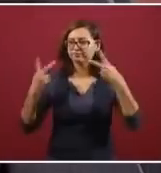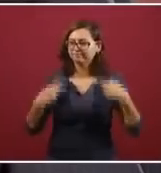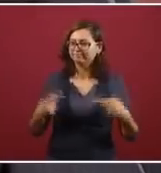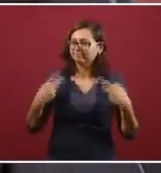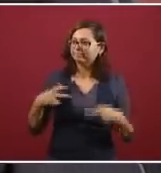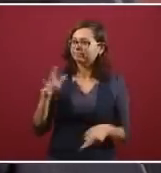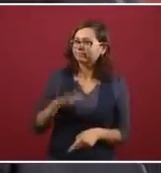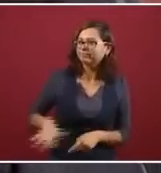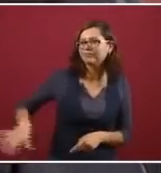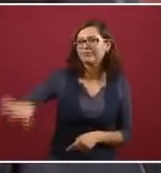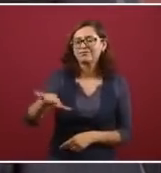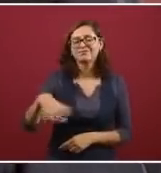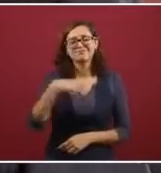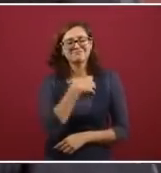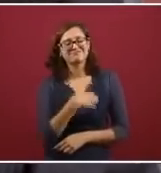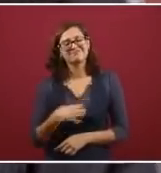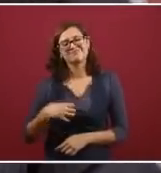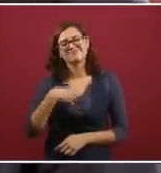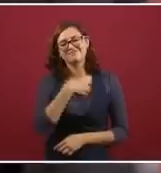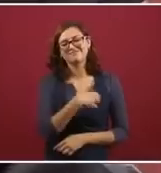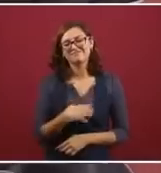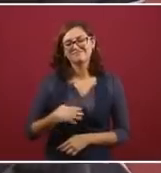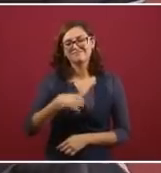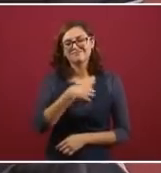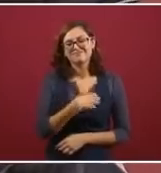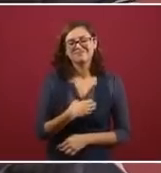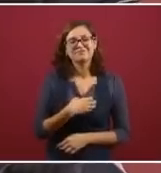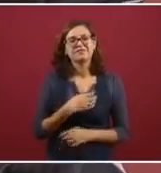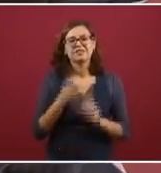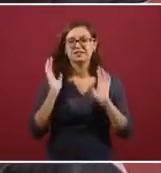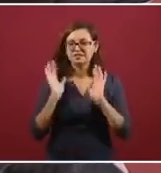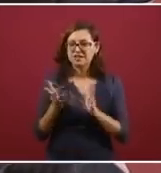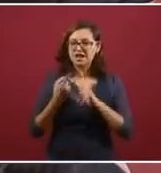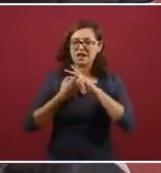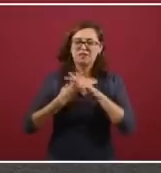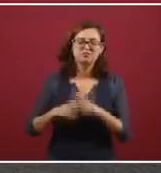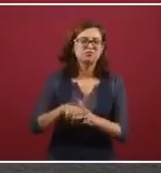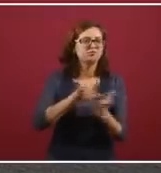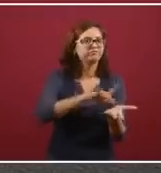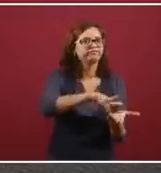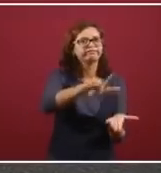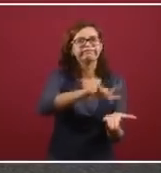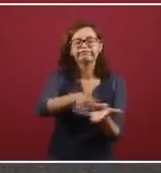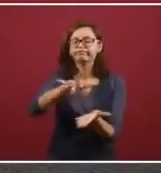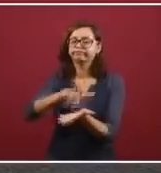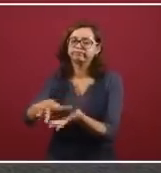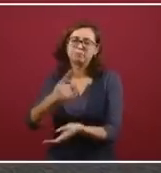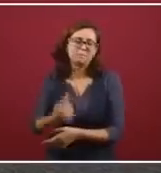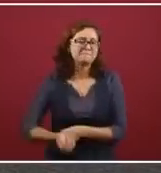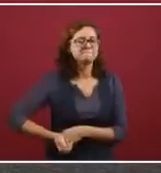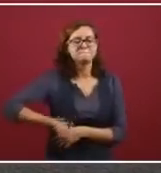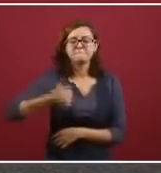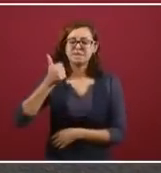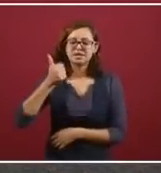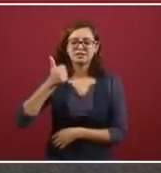contenta porque están llegando apoyos como nunca.